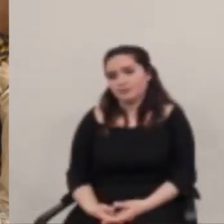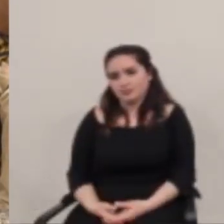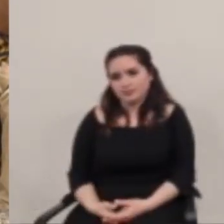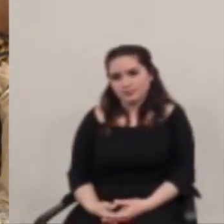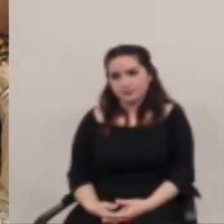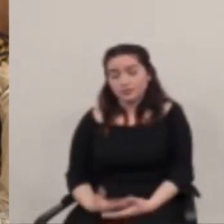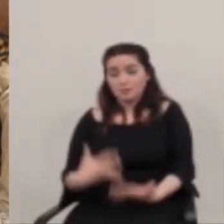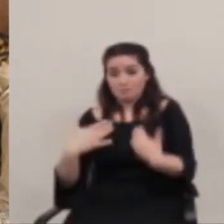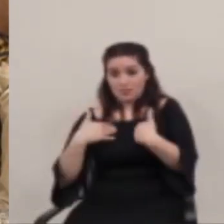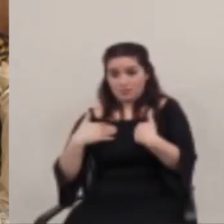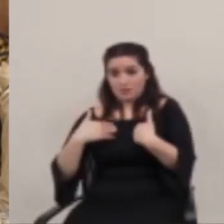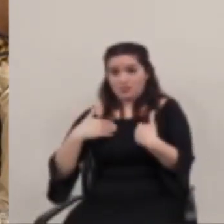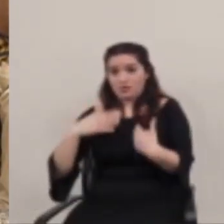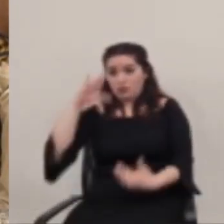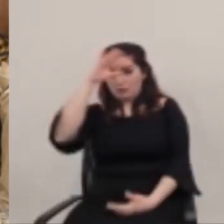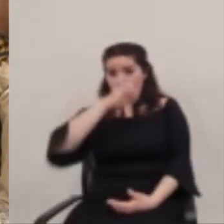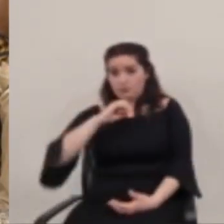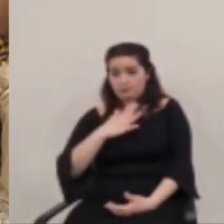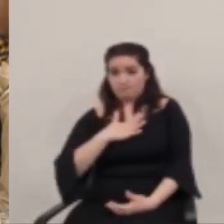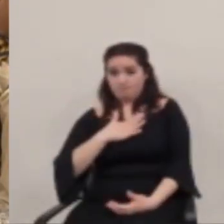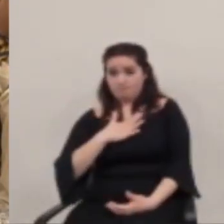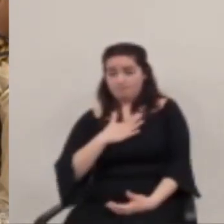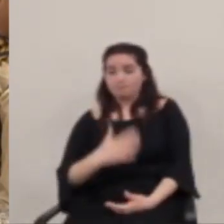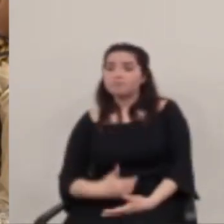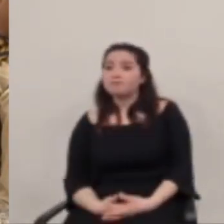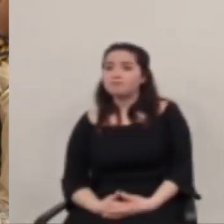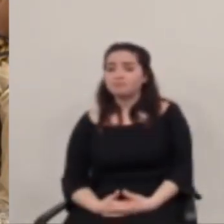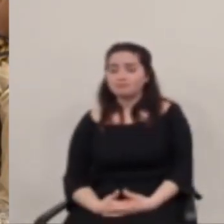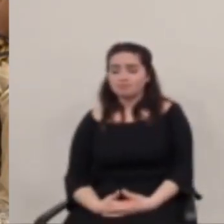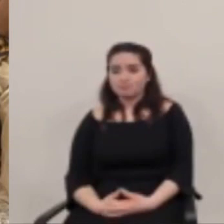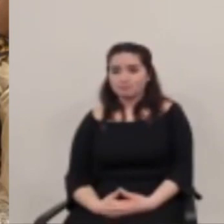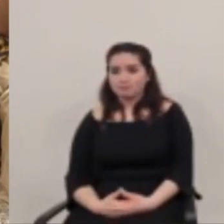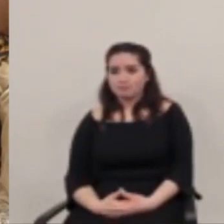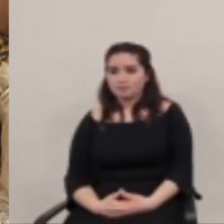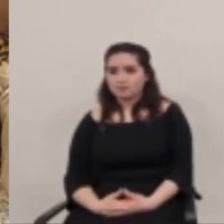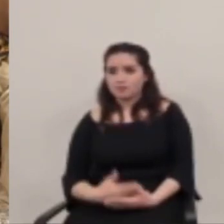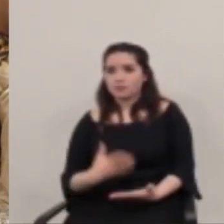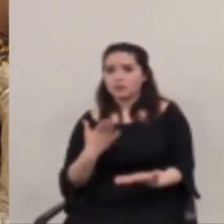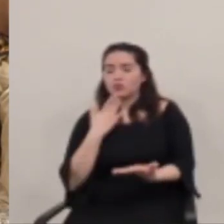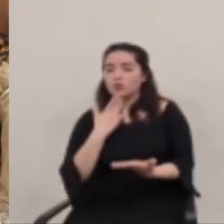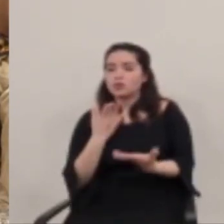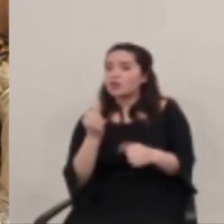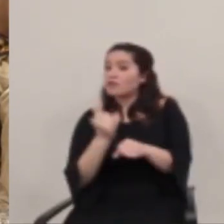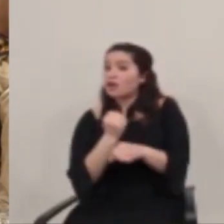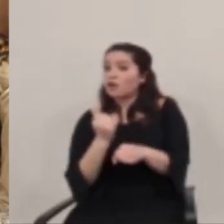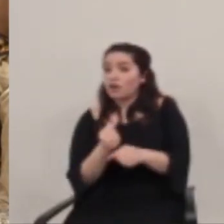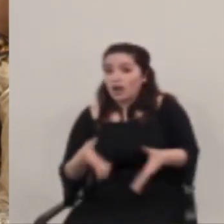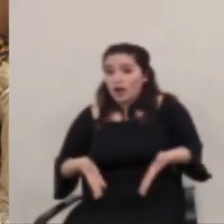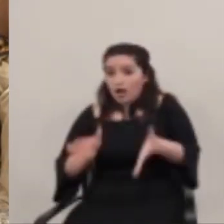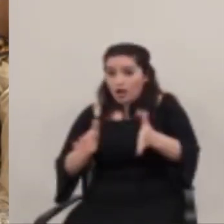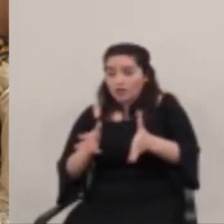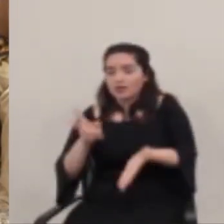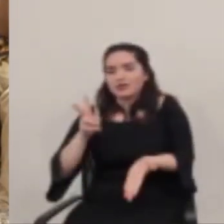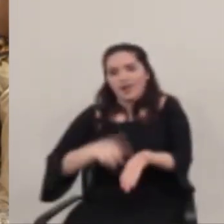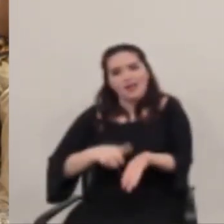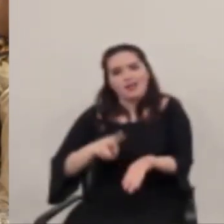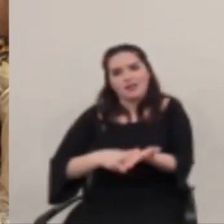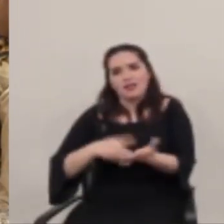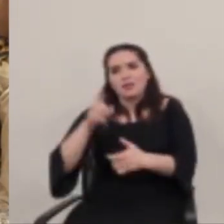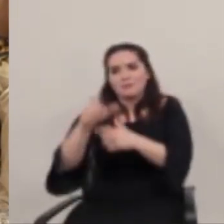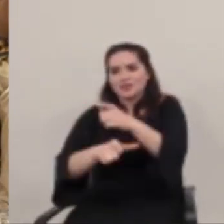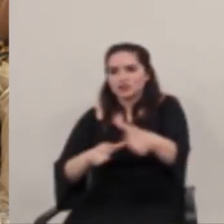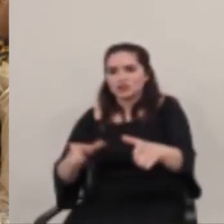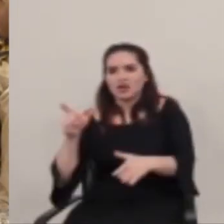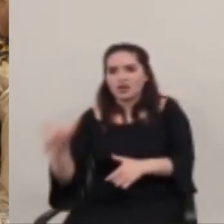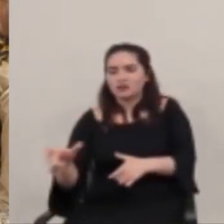A mí, modo muy particular de ver las cosas, con trabajo en la calle, con trabajo real, con personas que